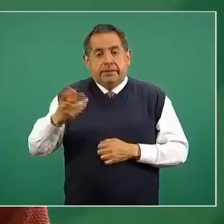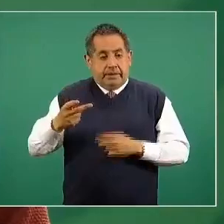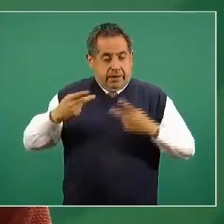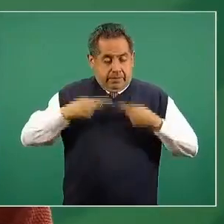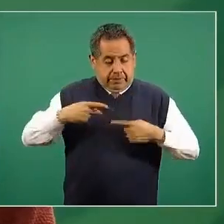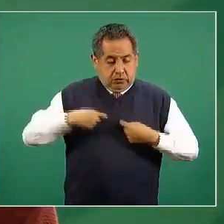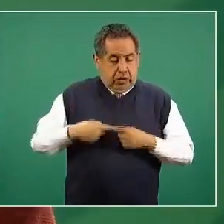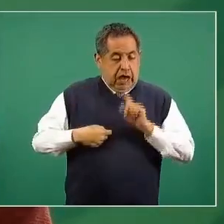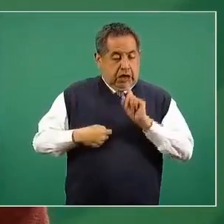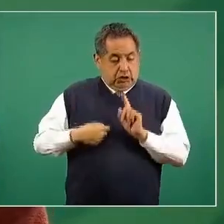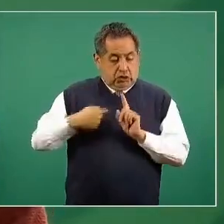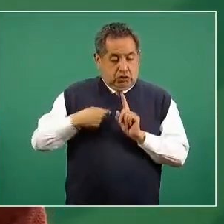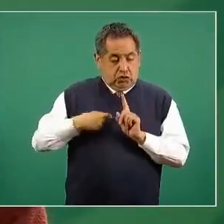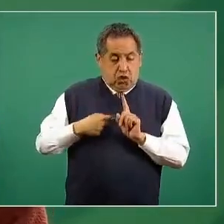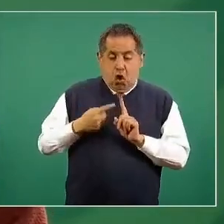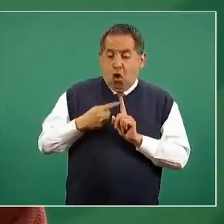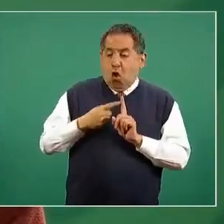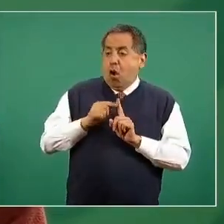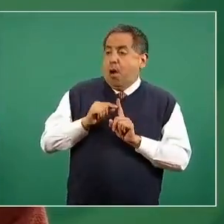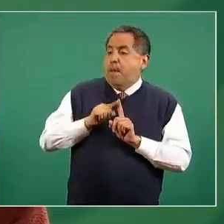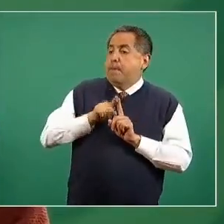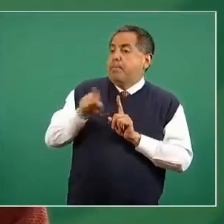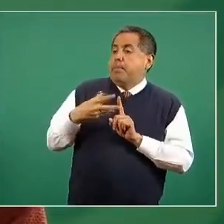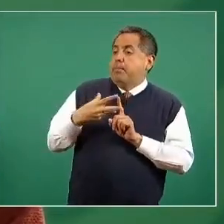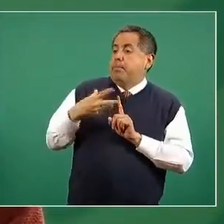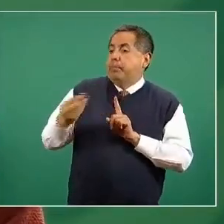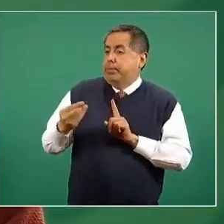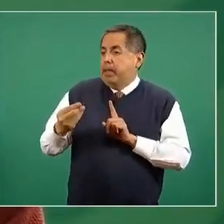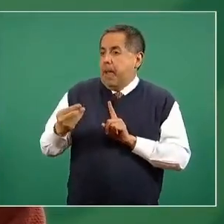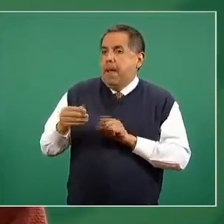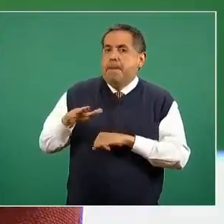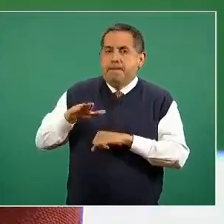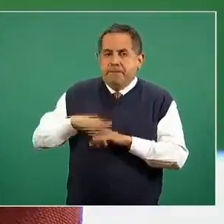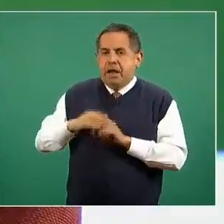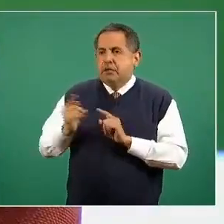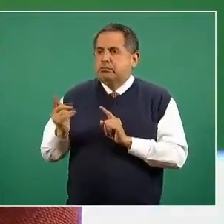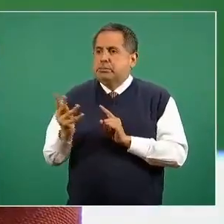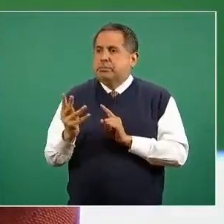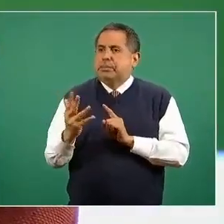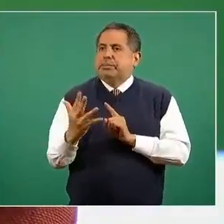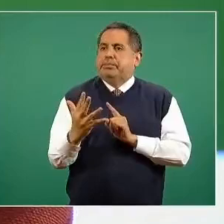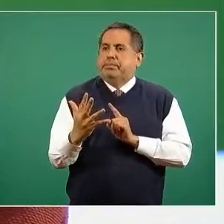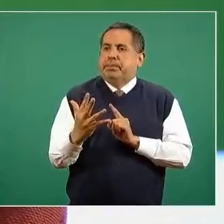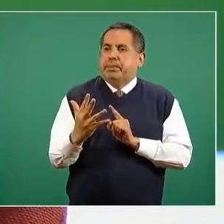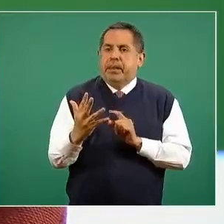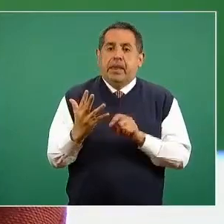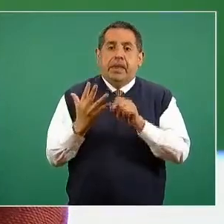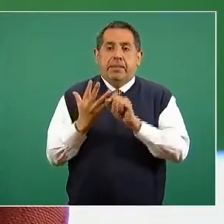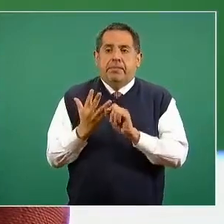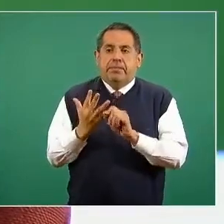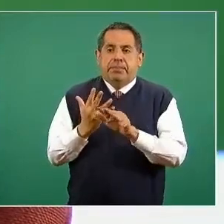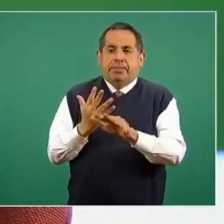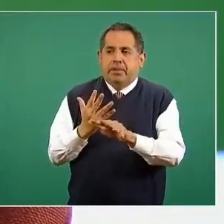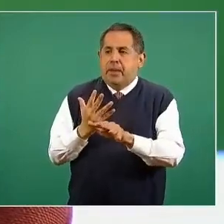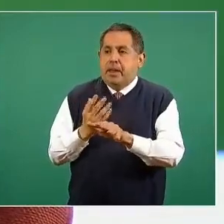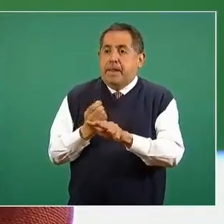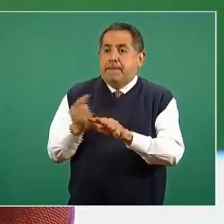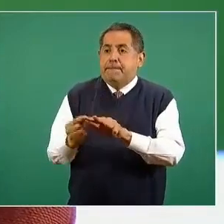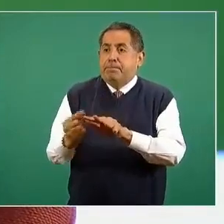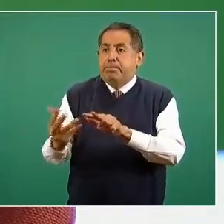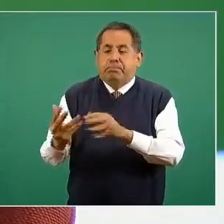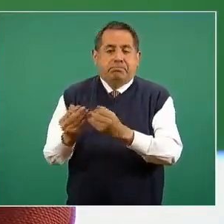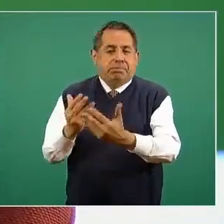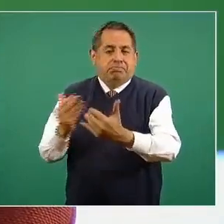individuo contagiado puede contagiar aumenta modestamente. Se ha calculado un 70% de aumento en